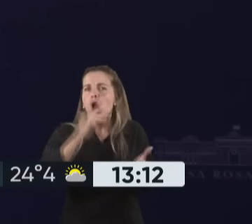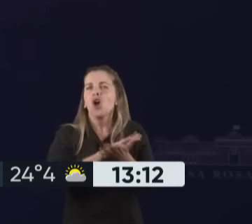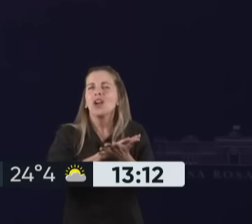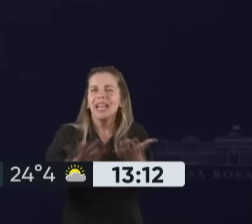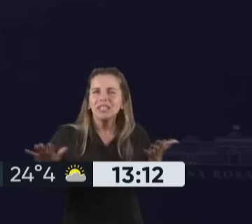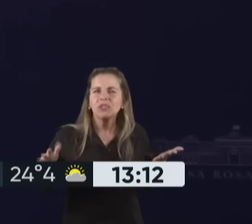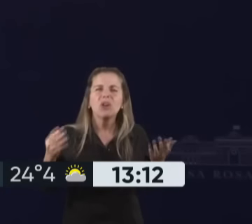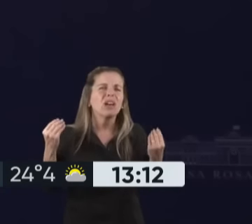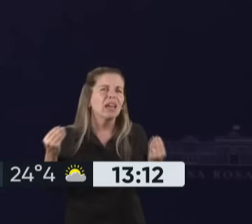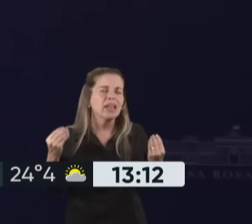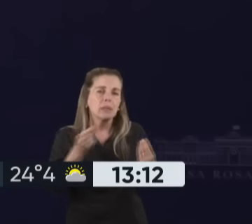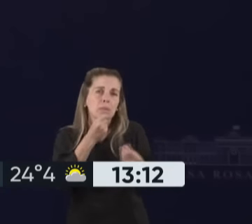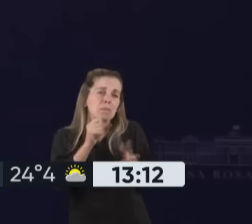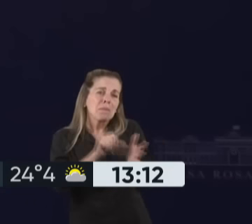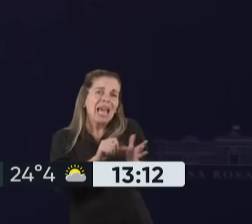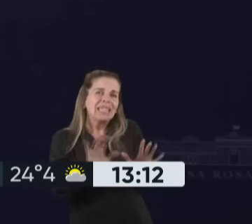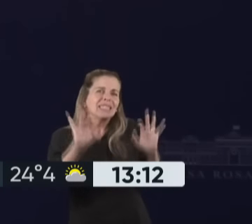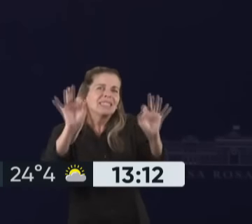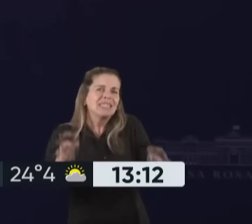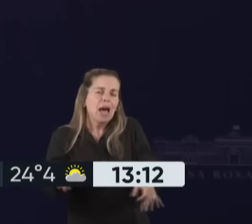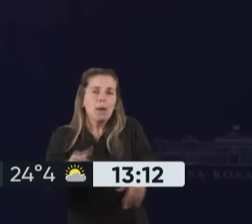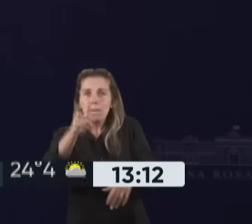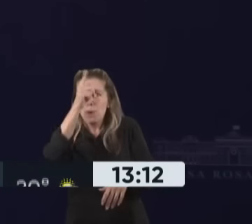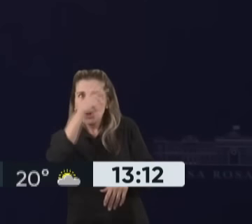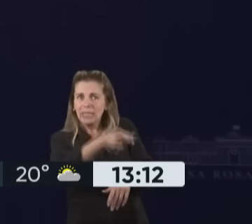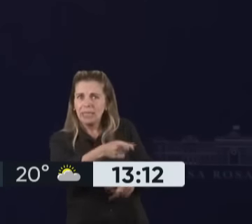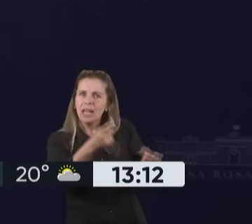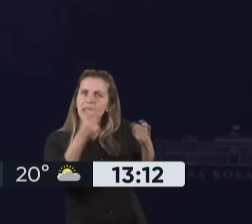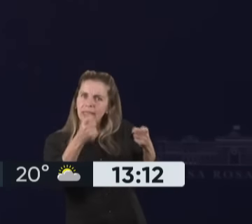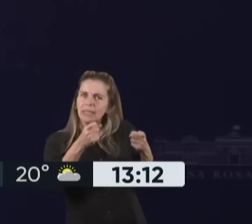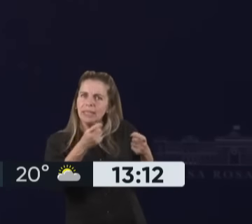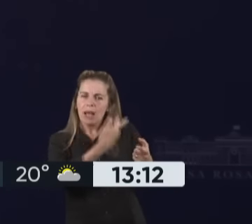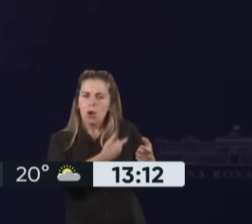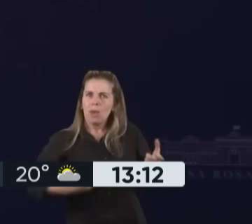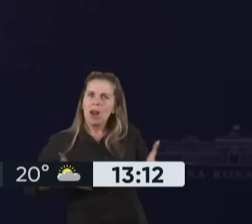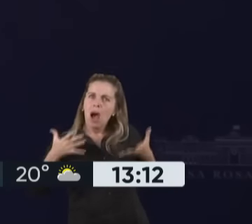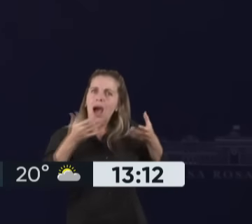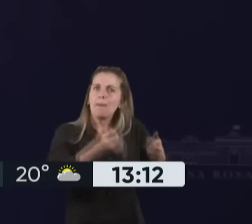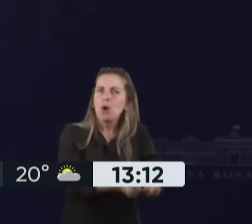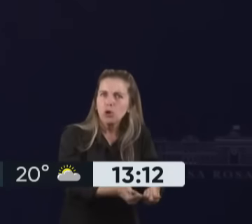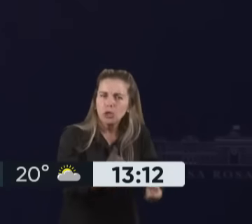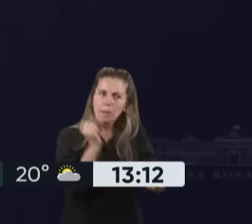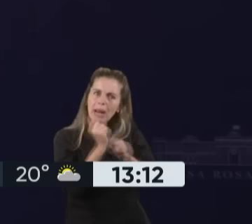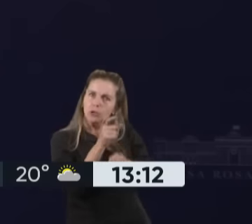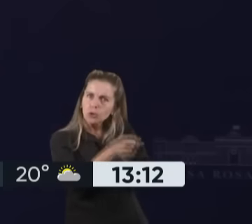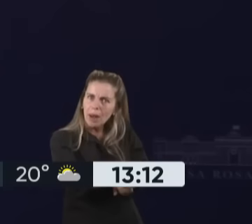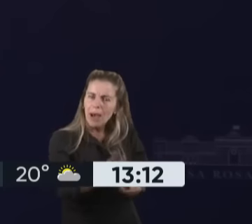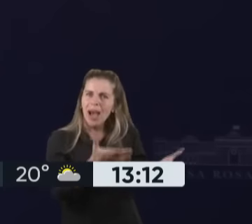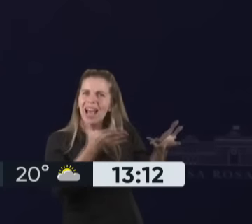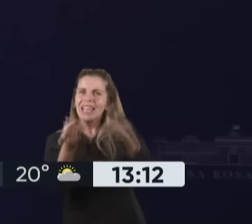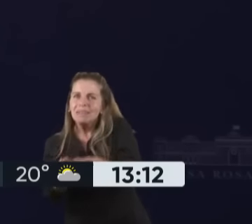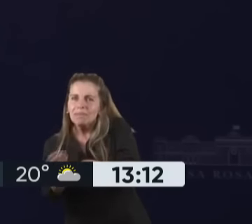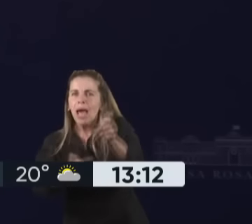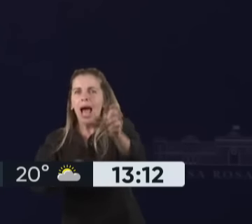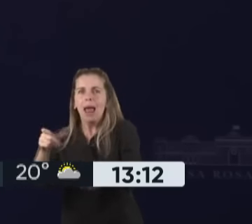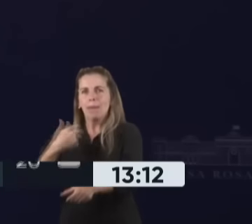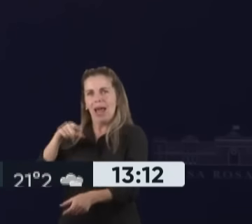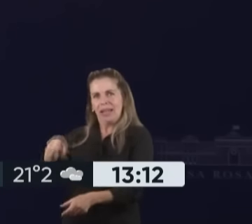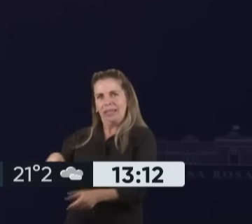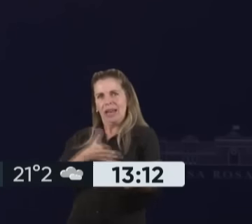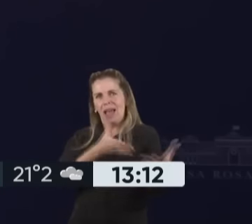es aquel que entiende que la policía debe ser respaldada para poder actuar y cuidar bien a sus